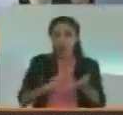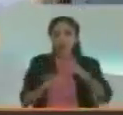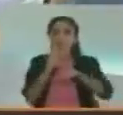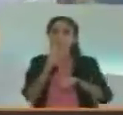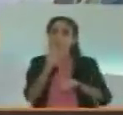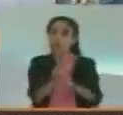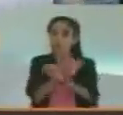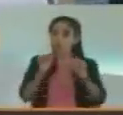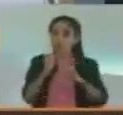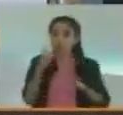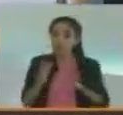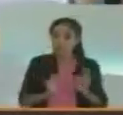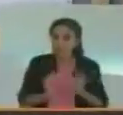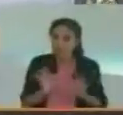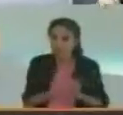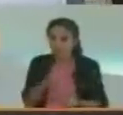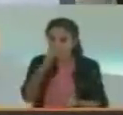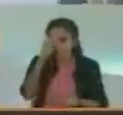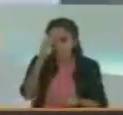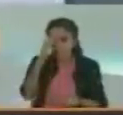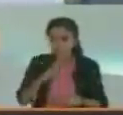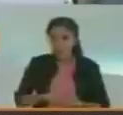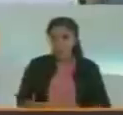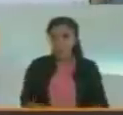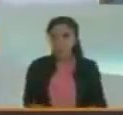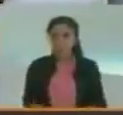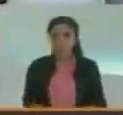5 de la mañana, muchacha.